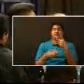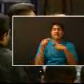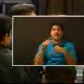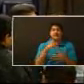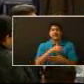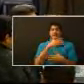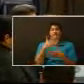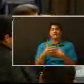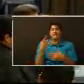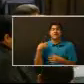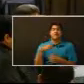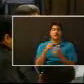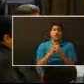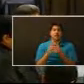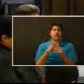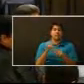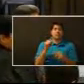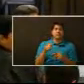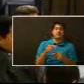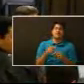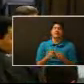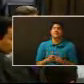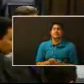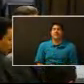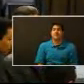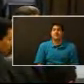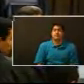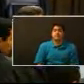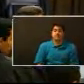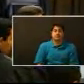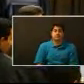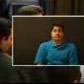orar por ustedes, si se pueden identificar.